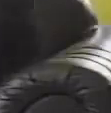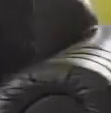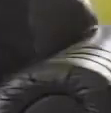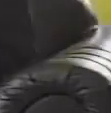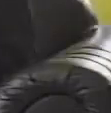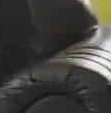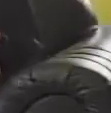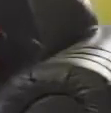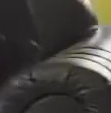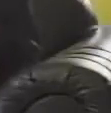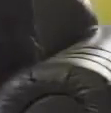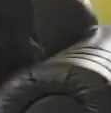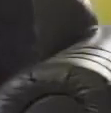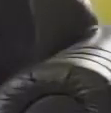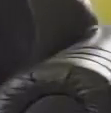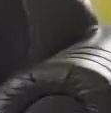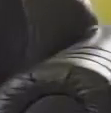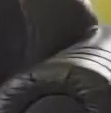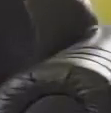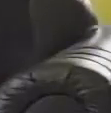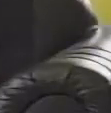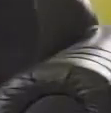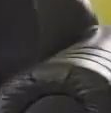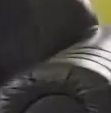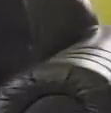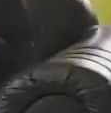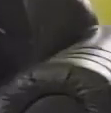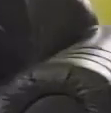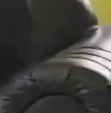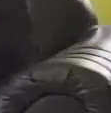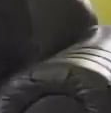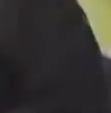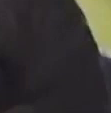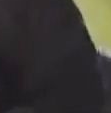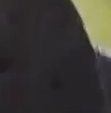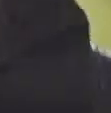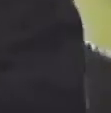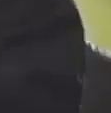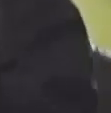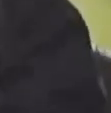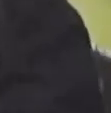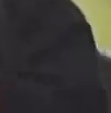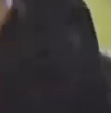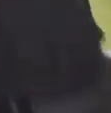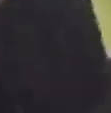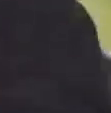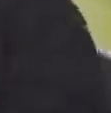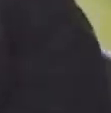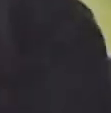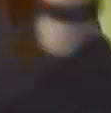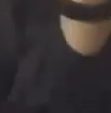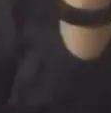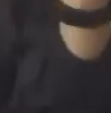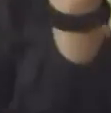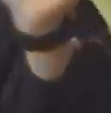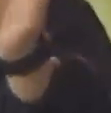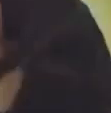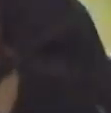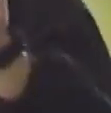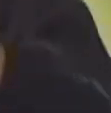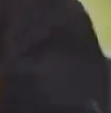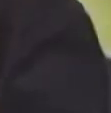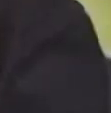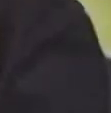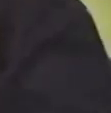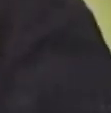seguir avanzando y alcanzar sus logros, igual que yo en la universidad. Incito a otros que vayan a estudiar, que no importa